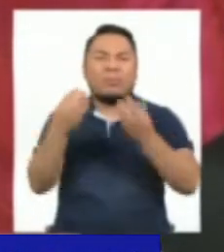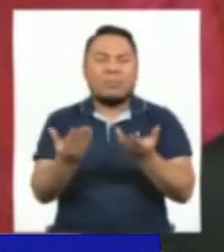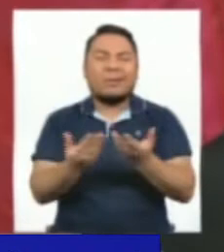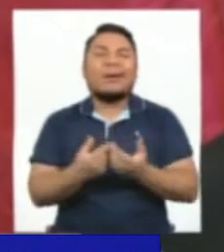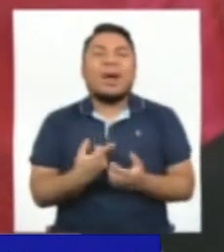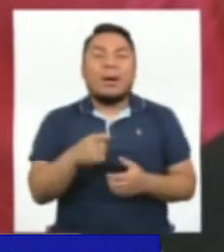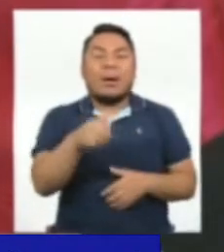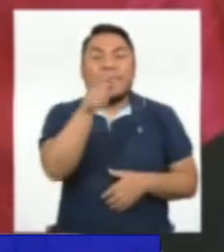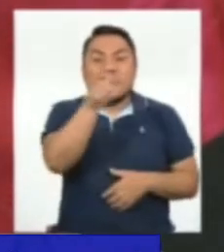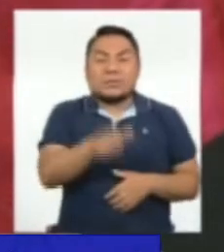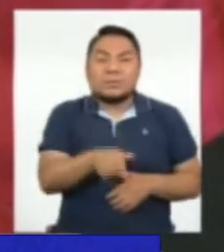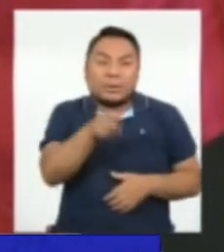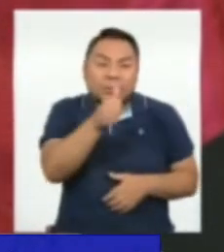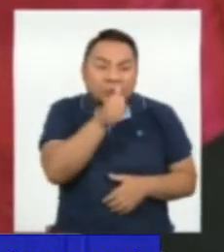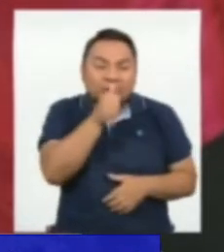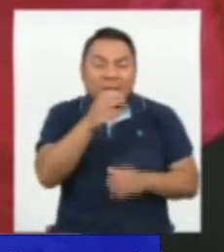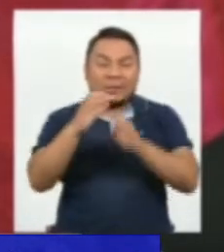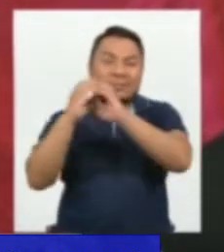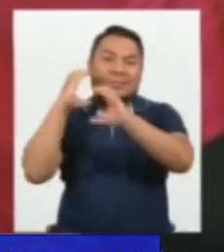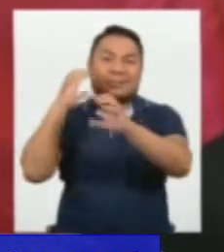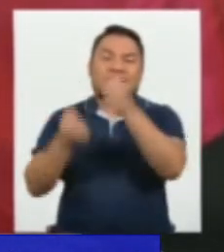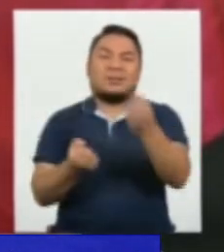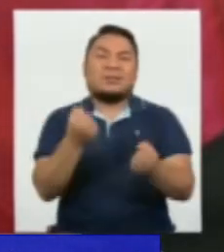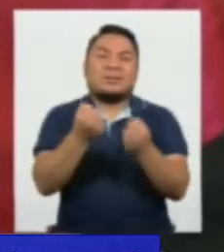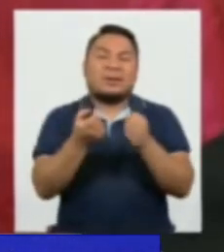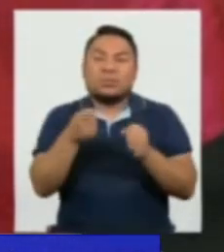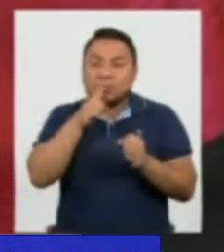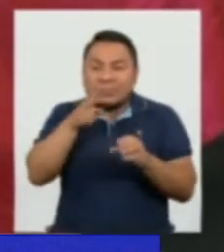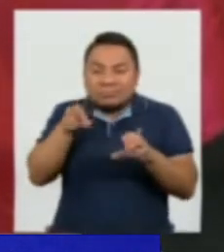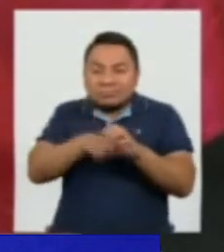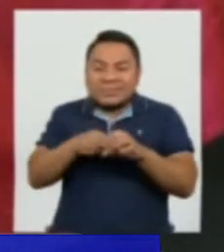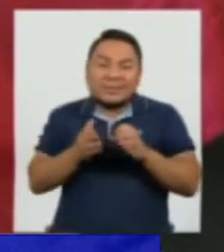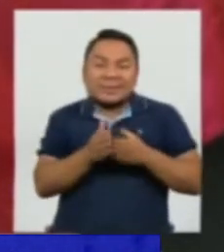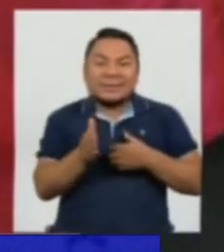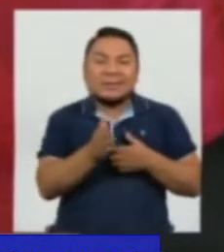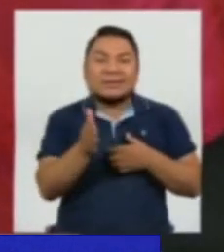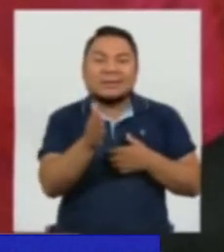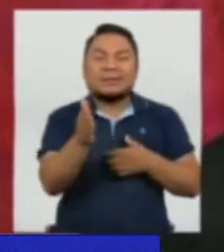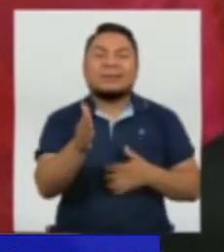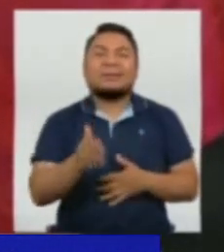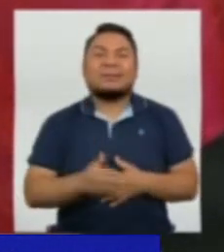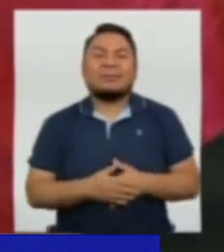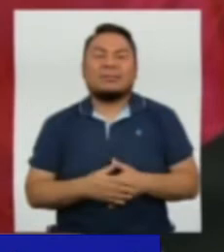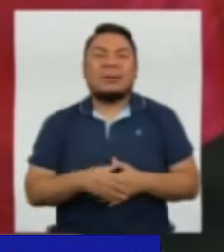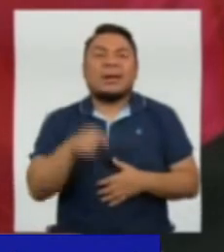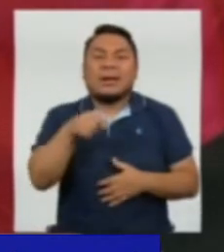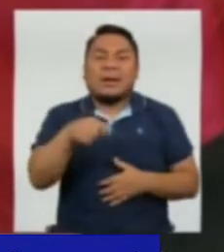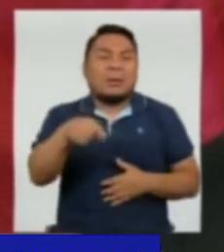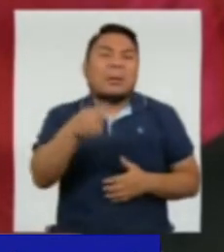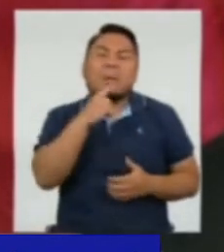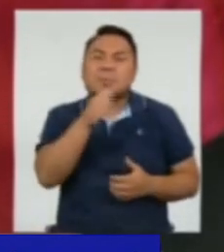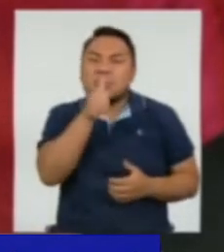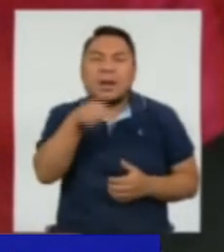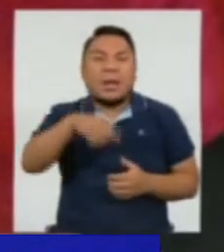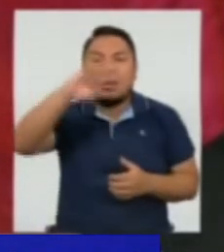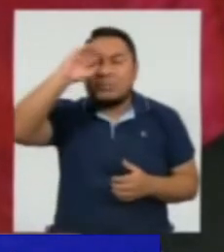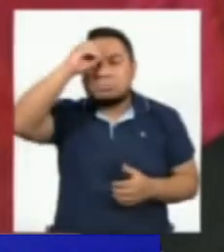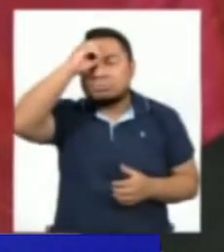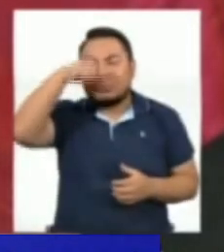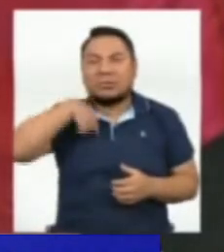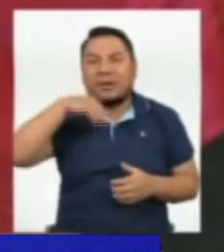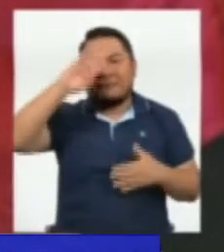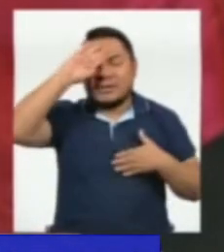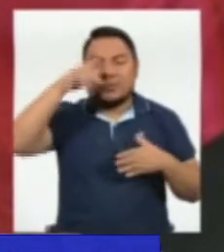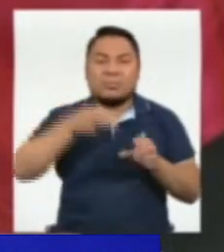que no era permitido llevar pasajeros y se fue entonces y parada en avión se traslada de modo menos se traslada en